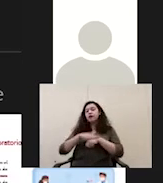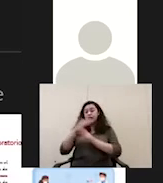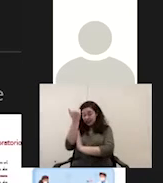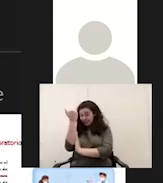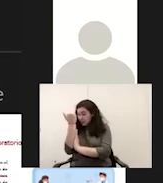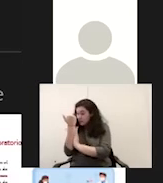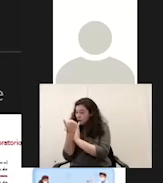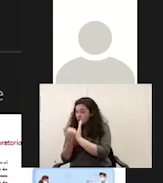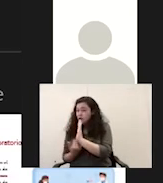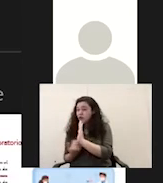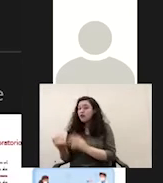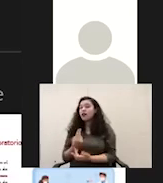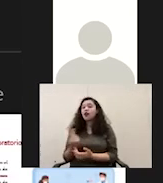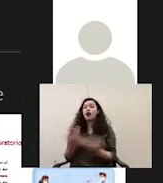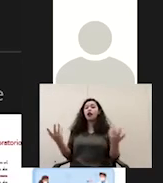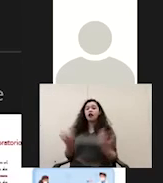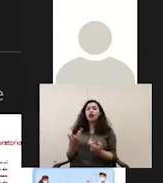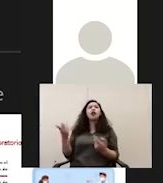que se tengan que llevar a cabo.